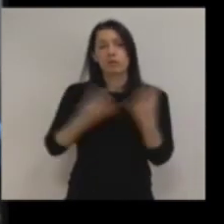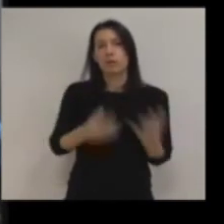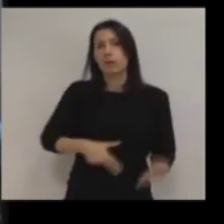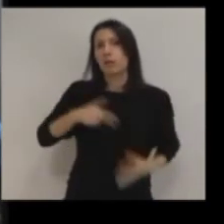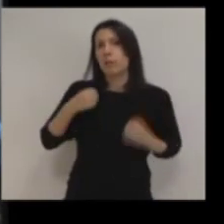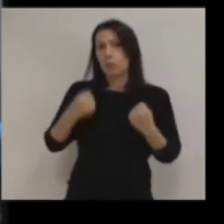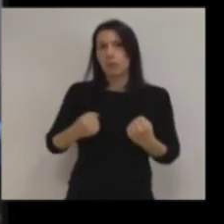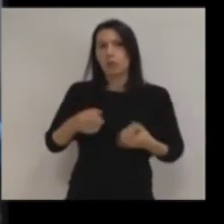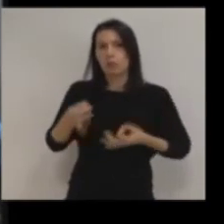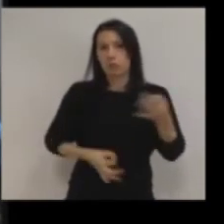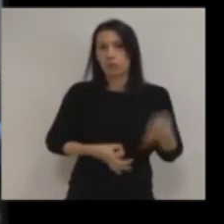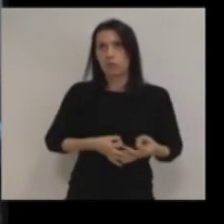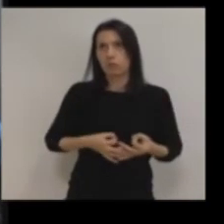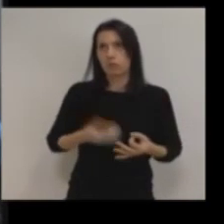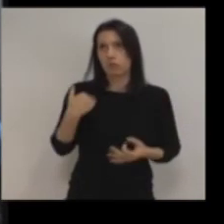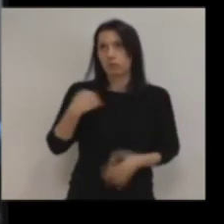Judicial